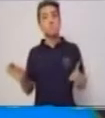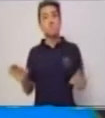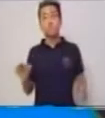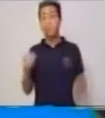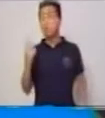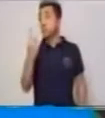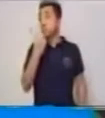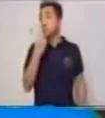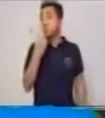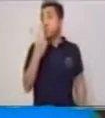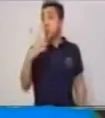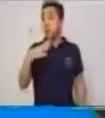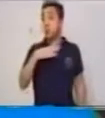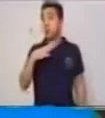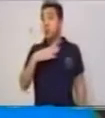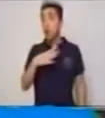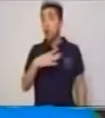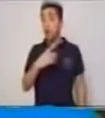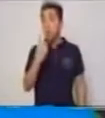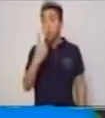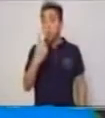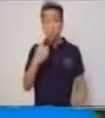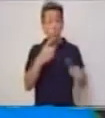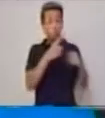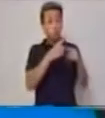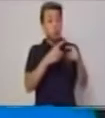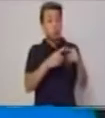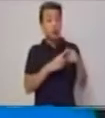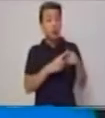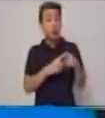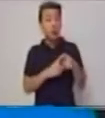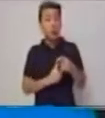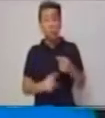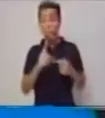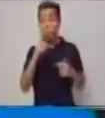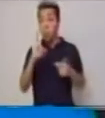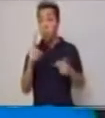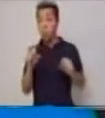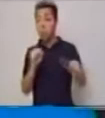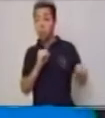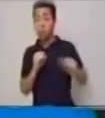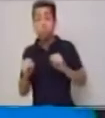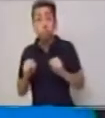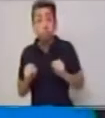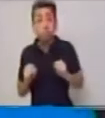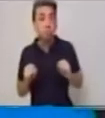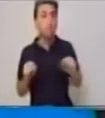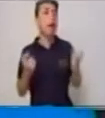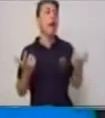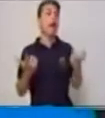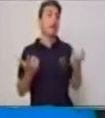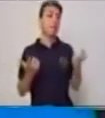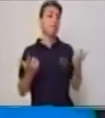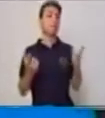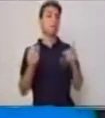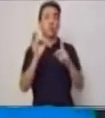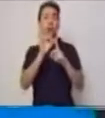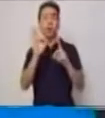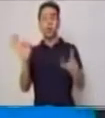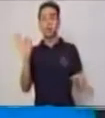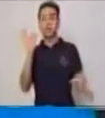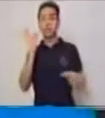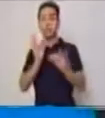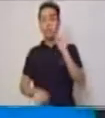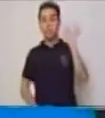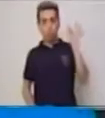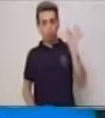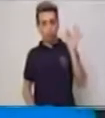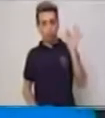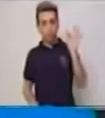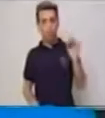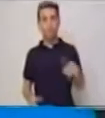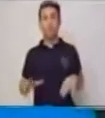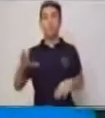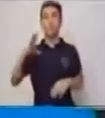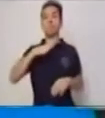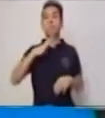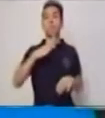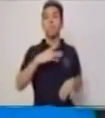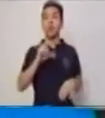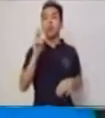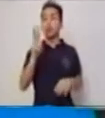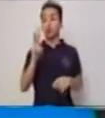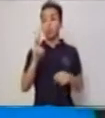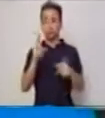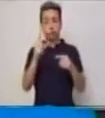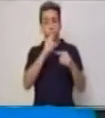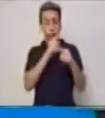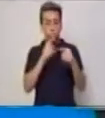solamente tiene un sujeto y una acción, va a ser una oración simple. Si tiene dos